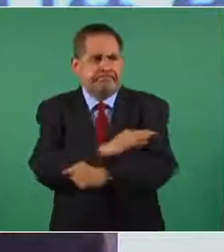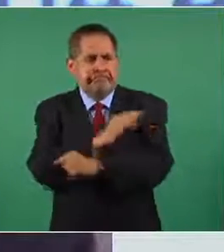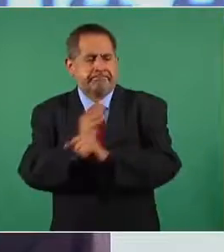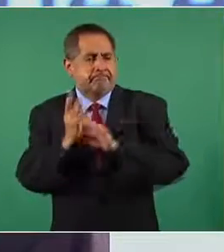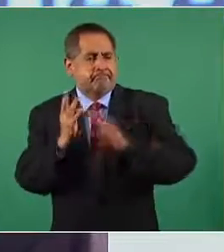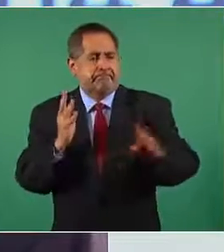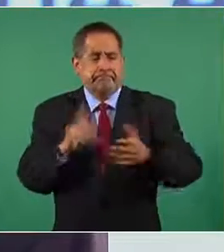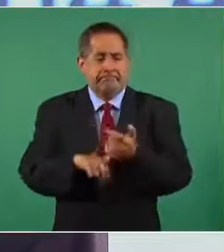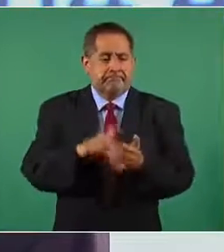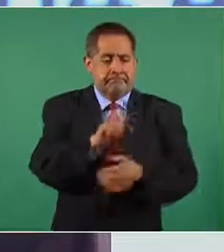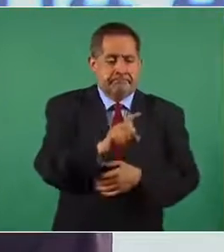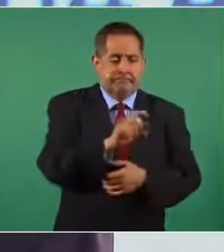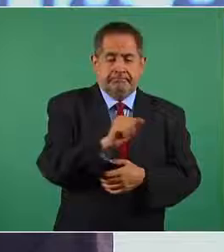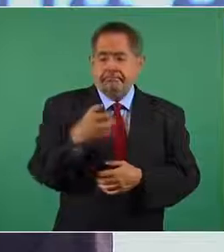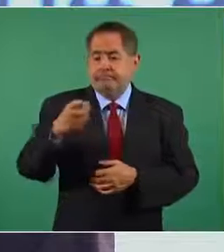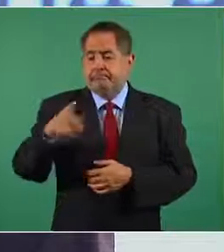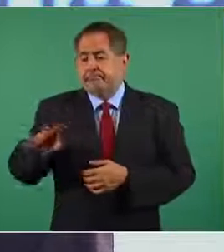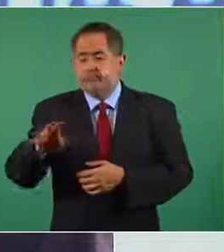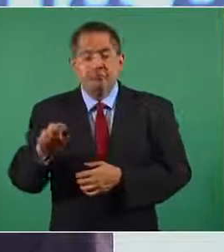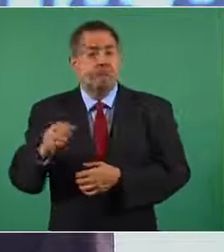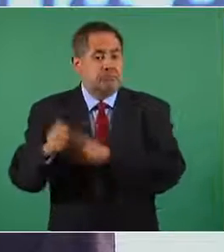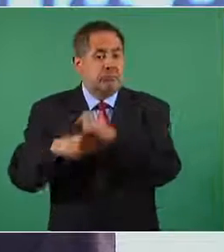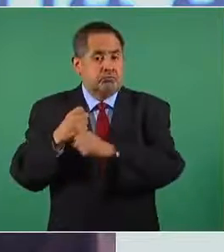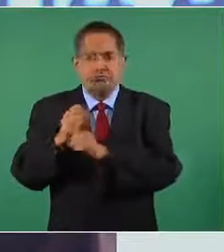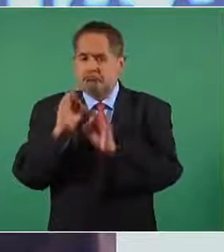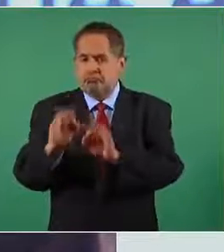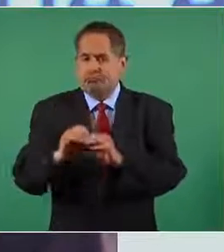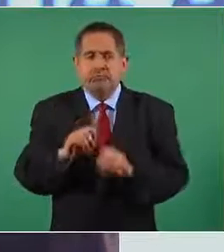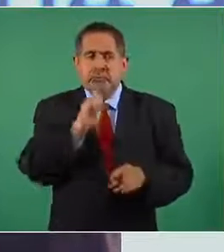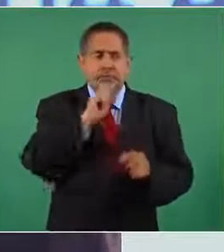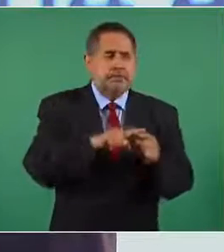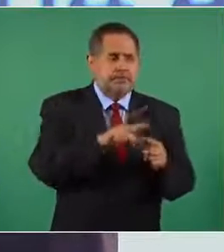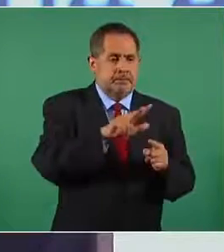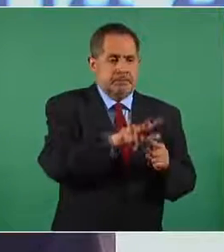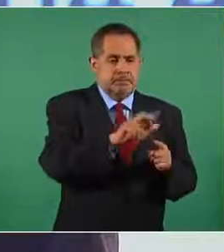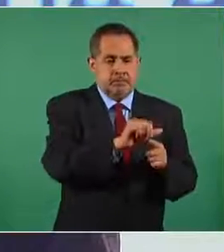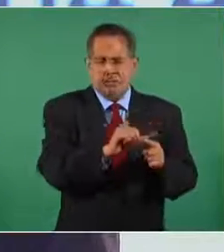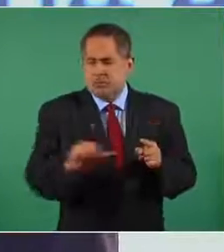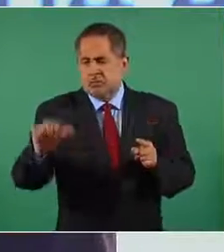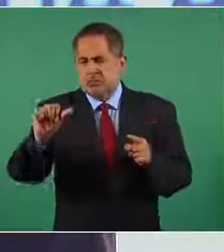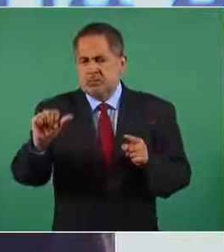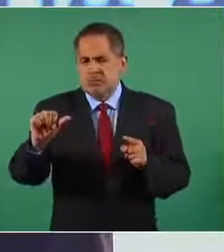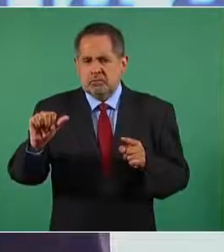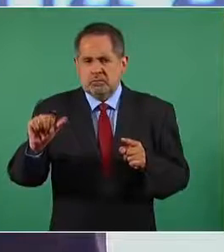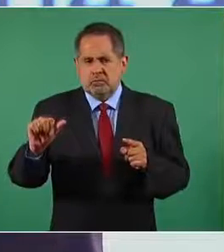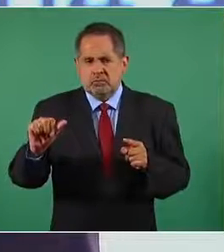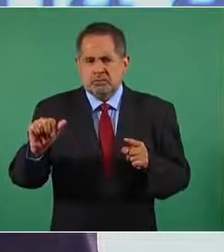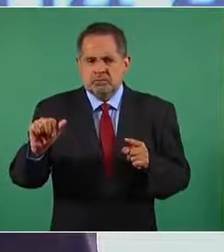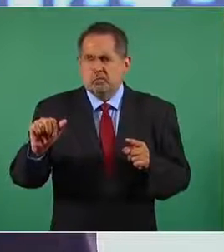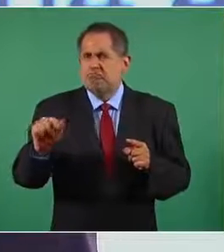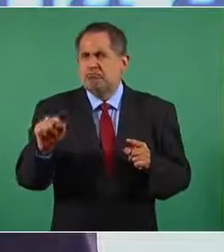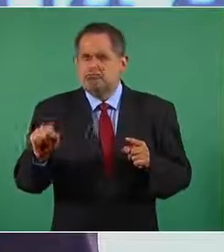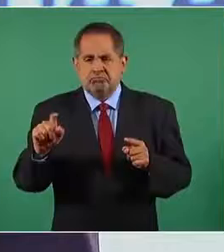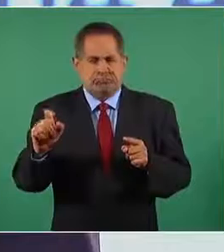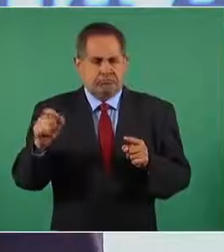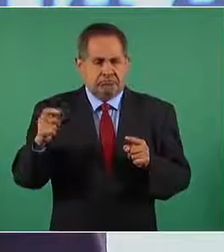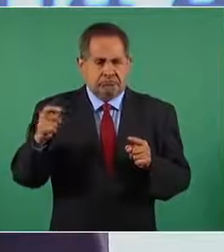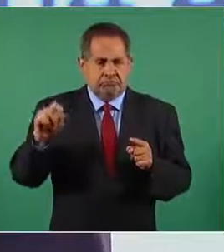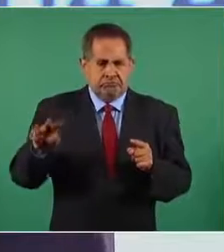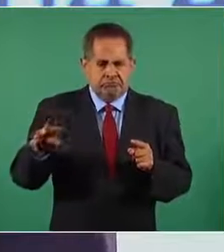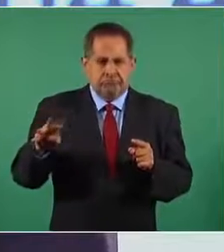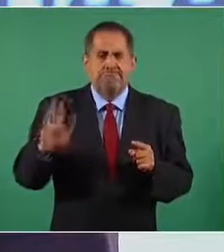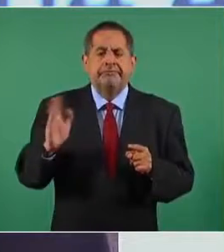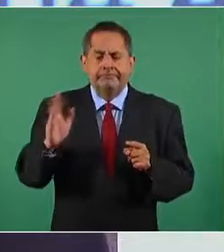personas de 30 a 39 años y también de 18 en adelante, 18 a 29